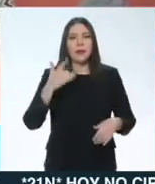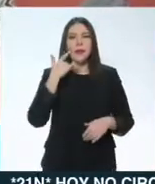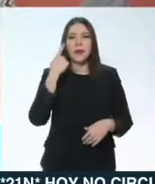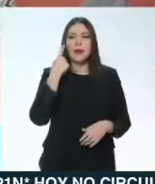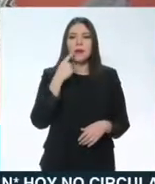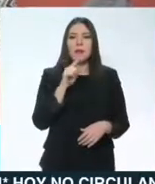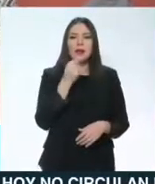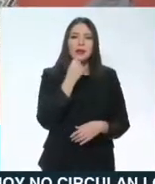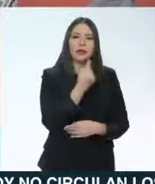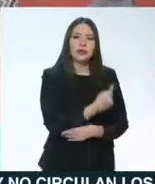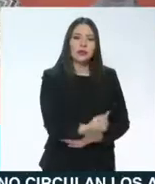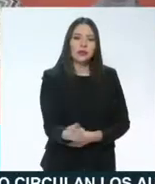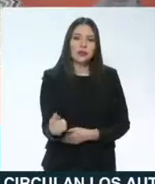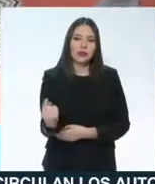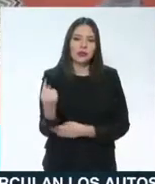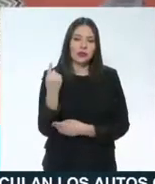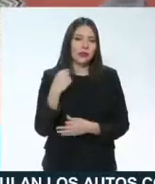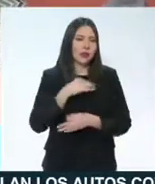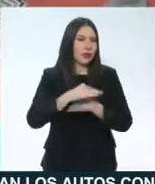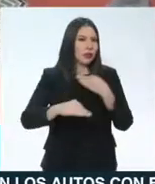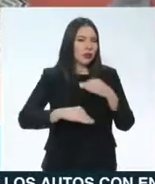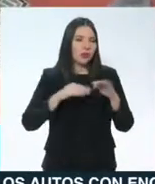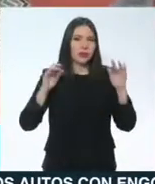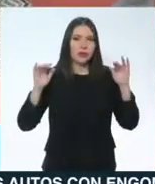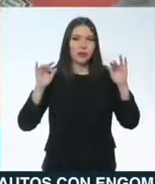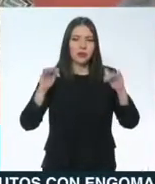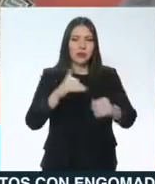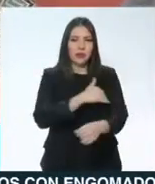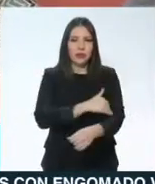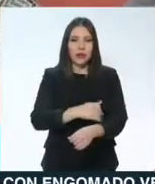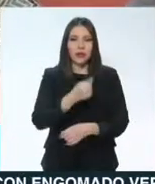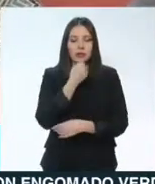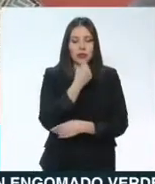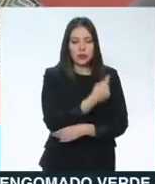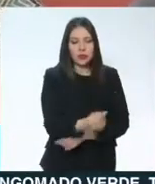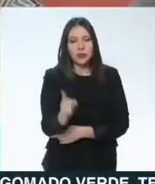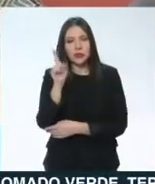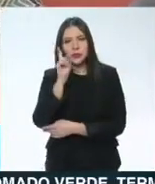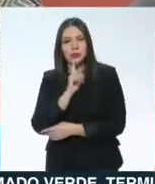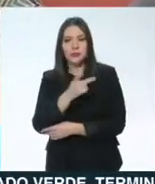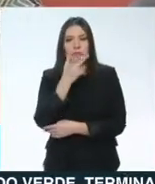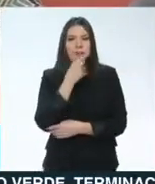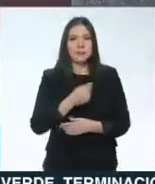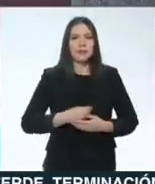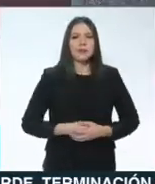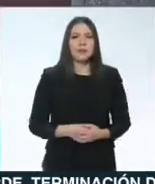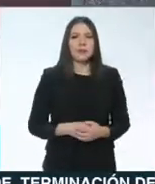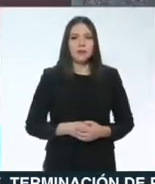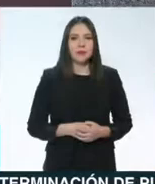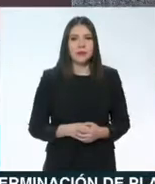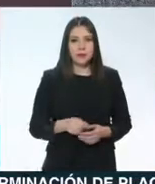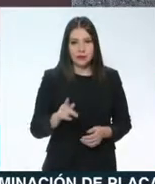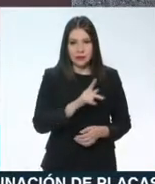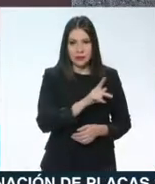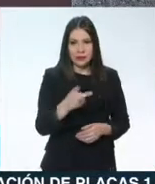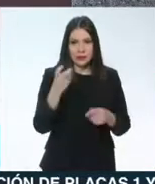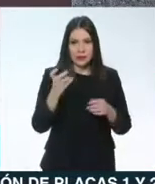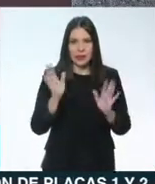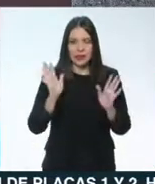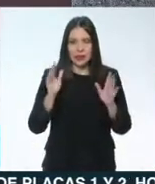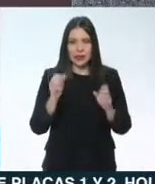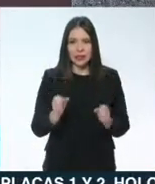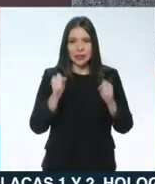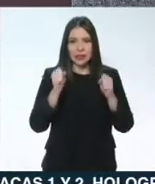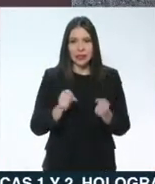de las familias, o sea, para toda la familia, para un público de niños y niñas. Oye, Javier, ¿y con esto queda garantizado el derecho al acceso a la